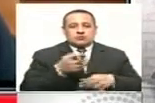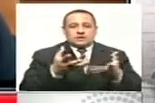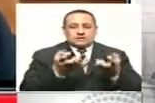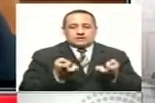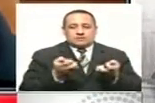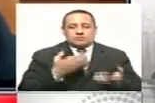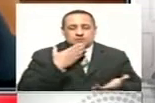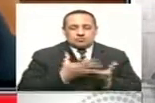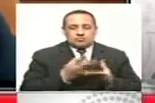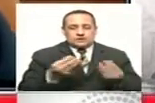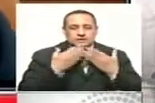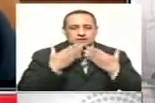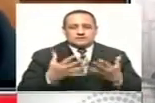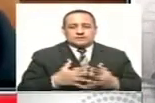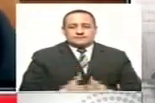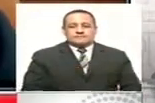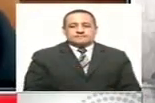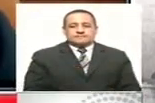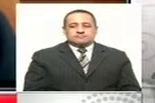conveniente. Muchas gracias.